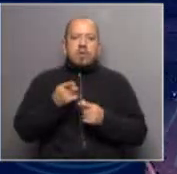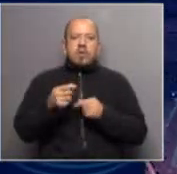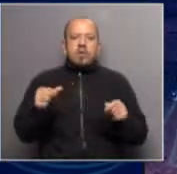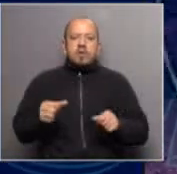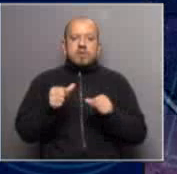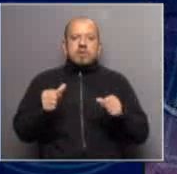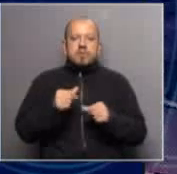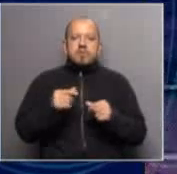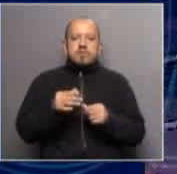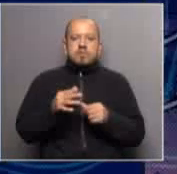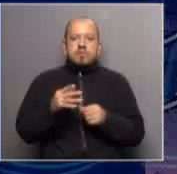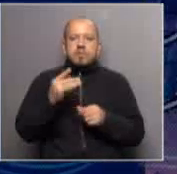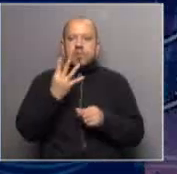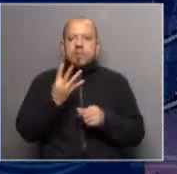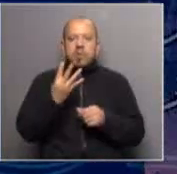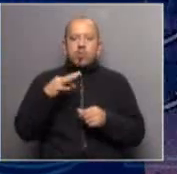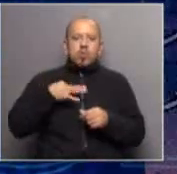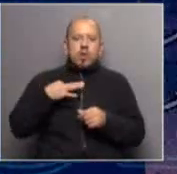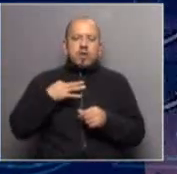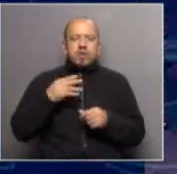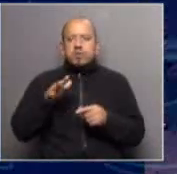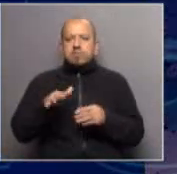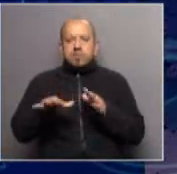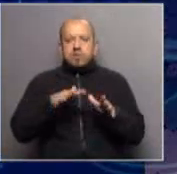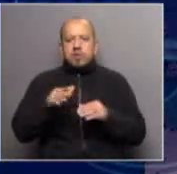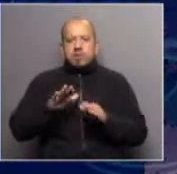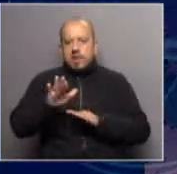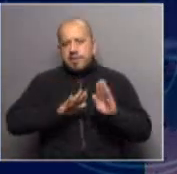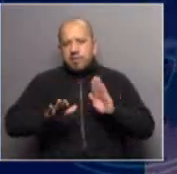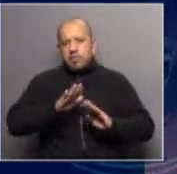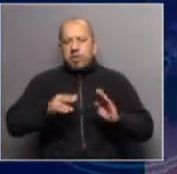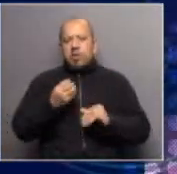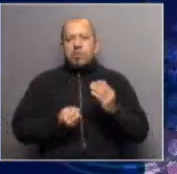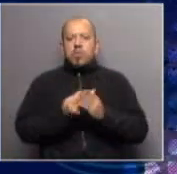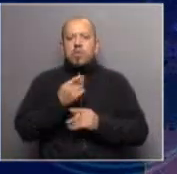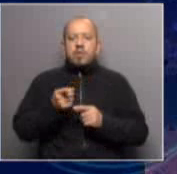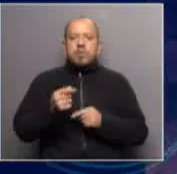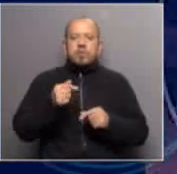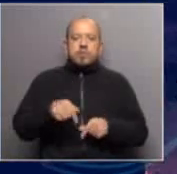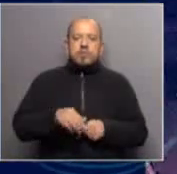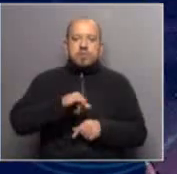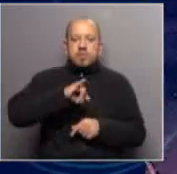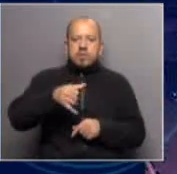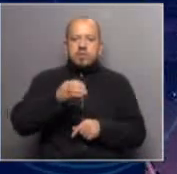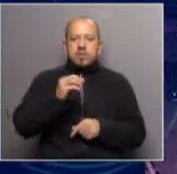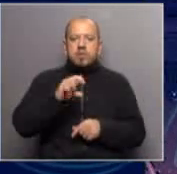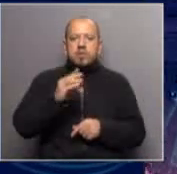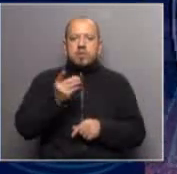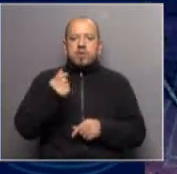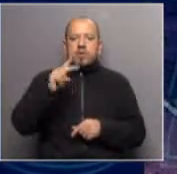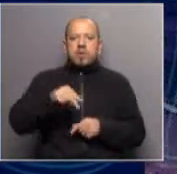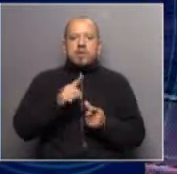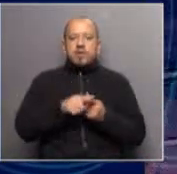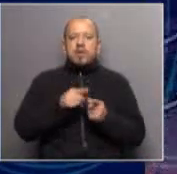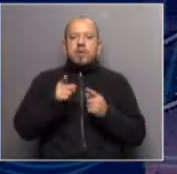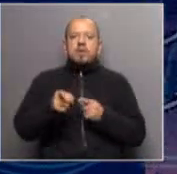a nuevo hace 4 años, una cosa así, igual Jordan mantiene el registro de